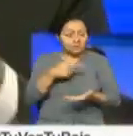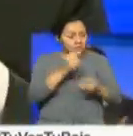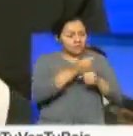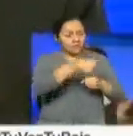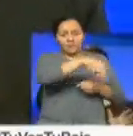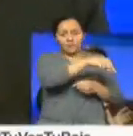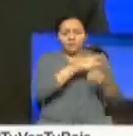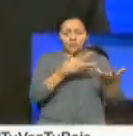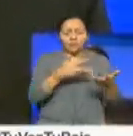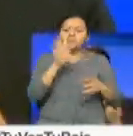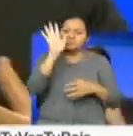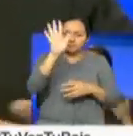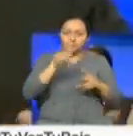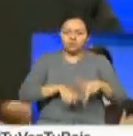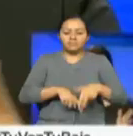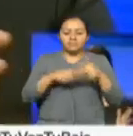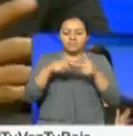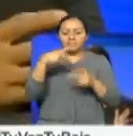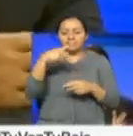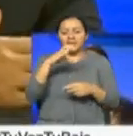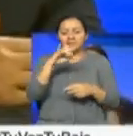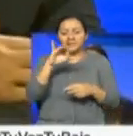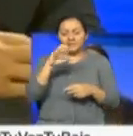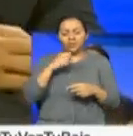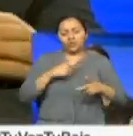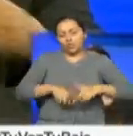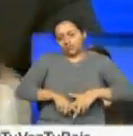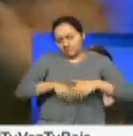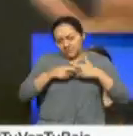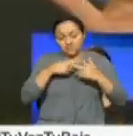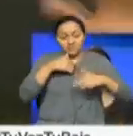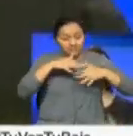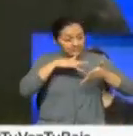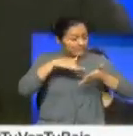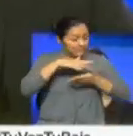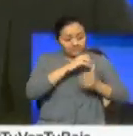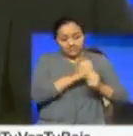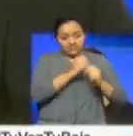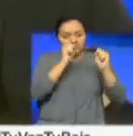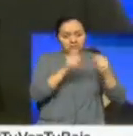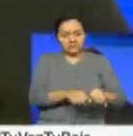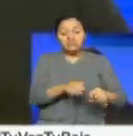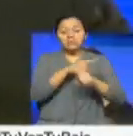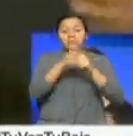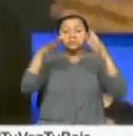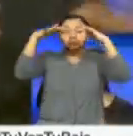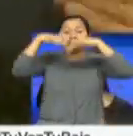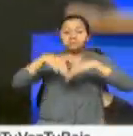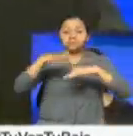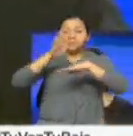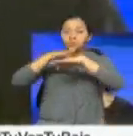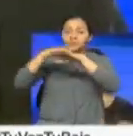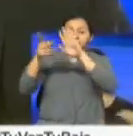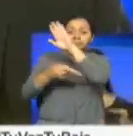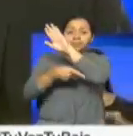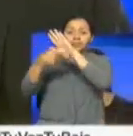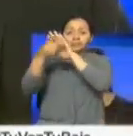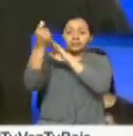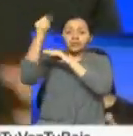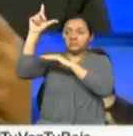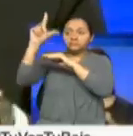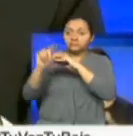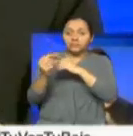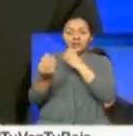La empezamos a hacer. Nos tocó una de las peores crisis del mercado petrolero de los últimos años, últimos 24